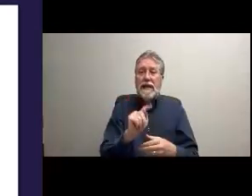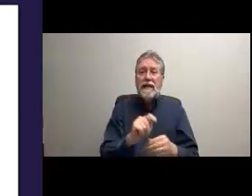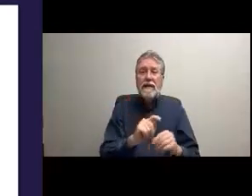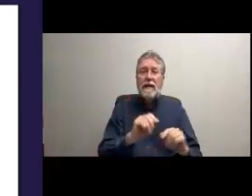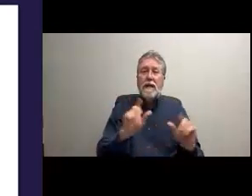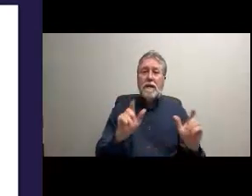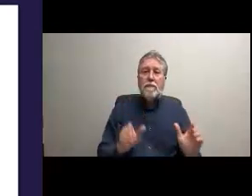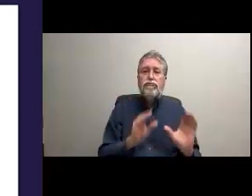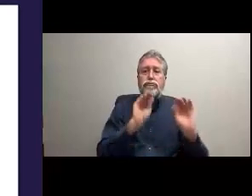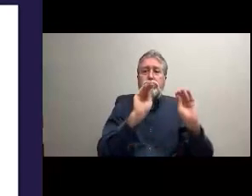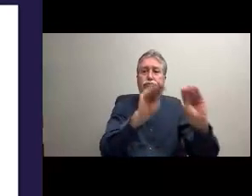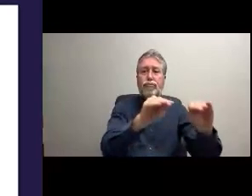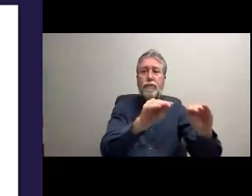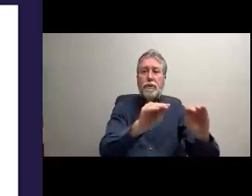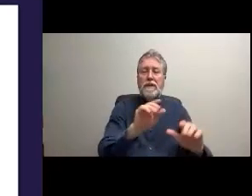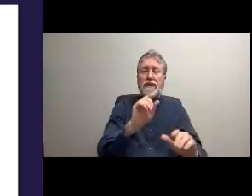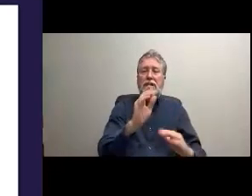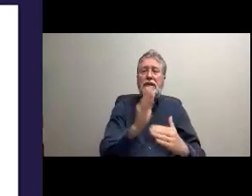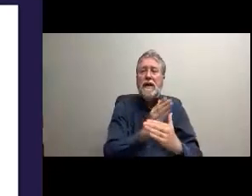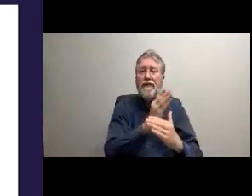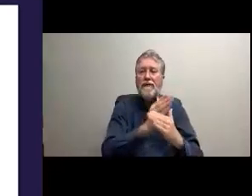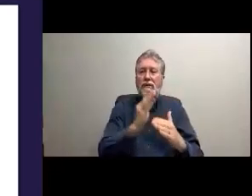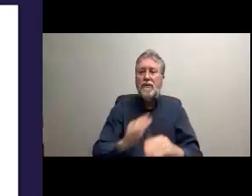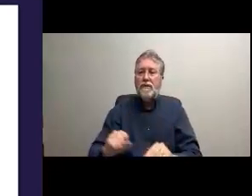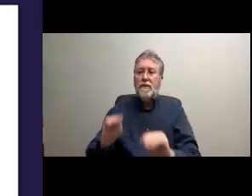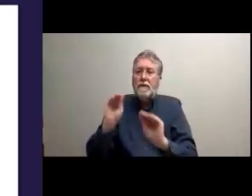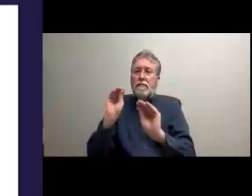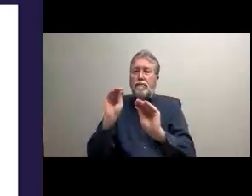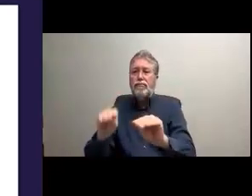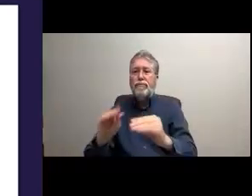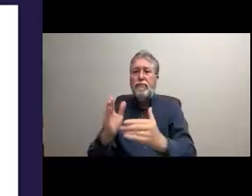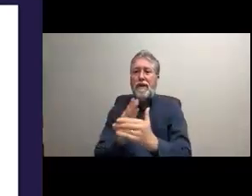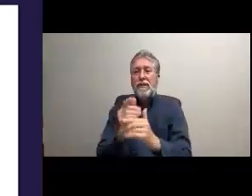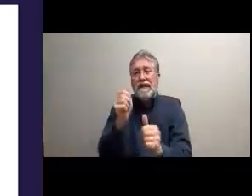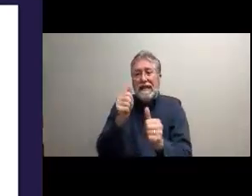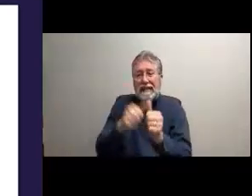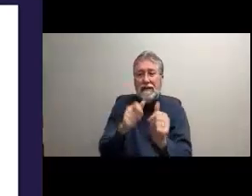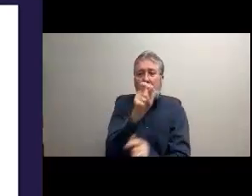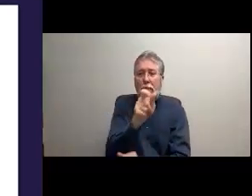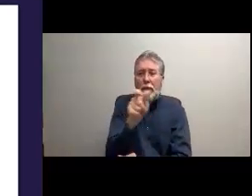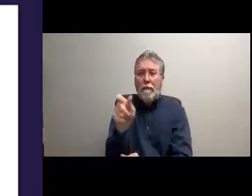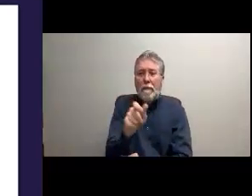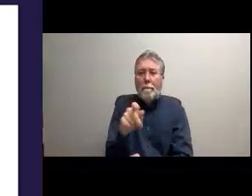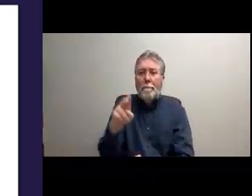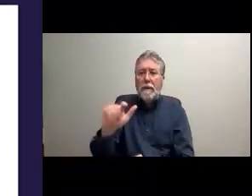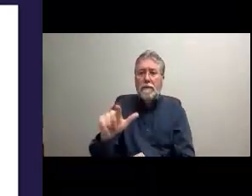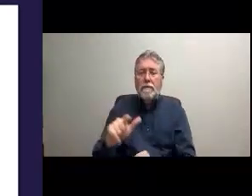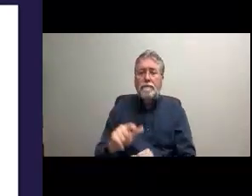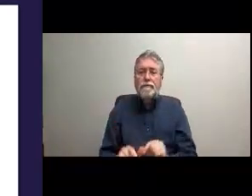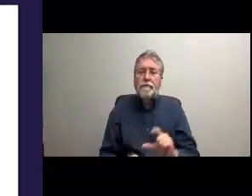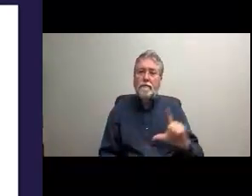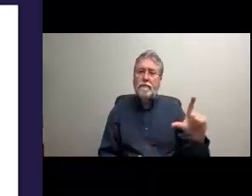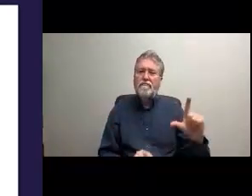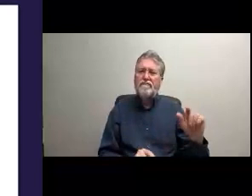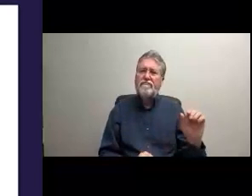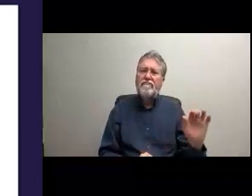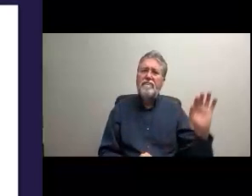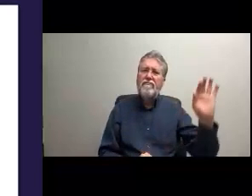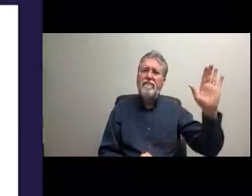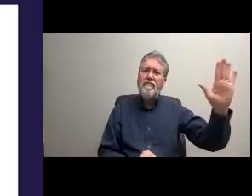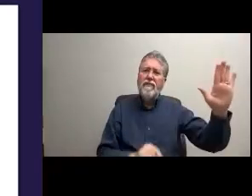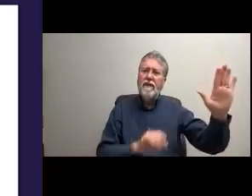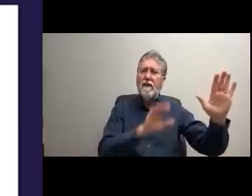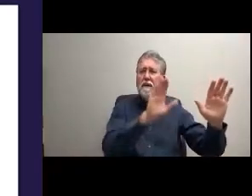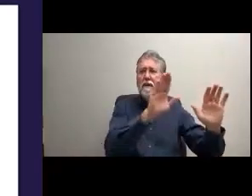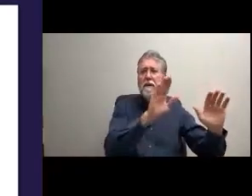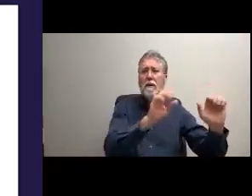píxel. Así que a la izquierda vemos una versión tal vez más dispersa, y hay algunas áreas que aparecen más